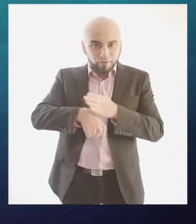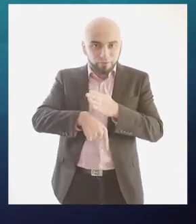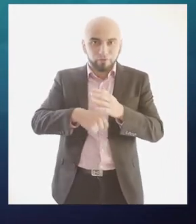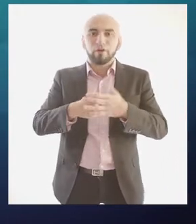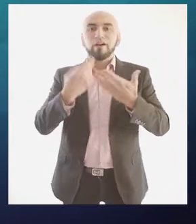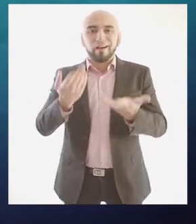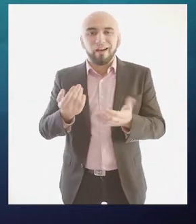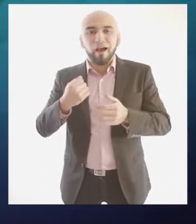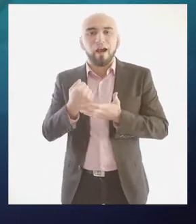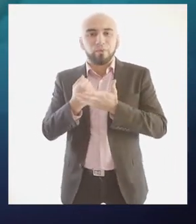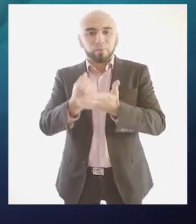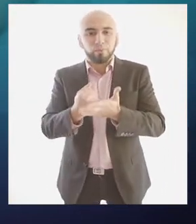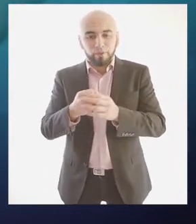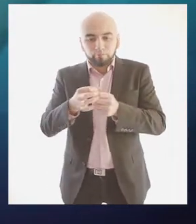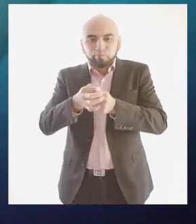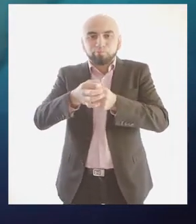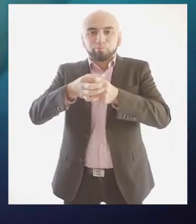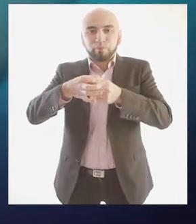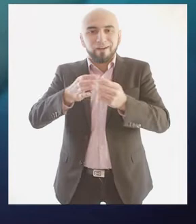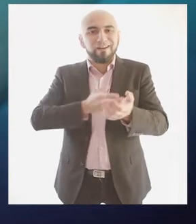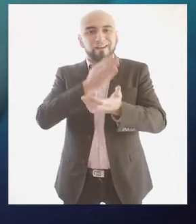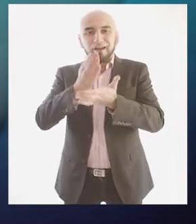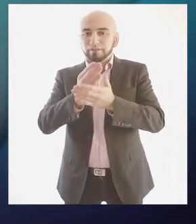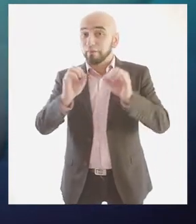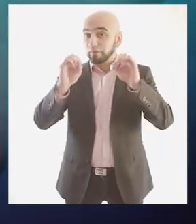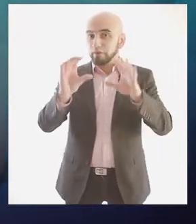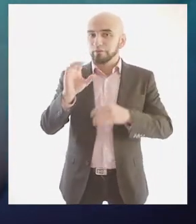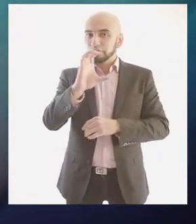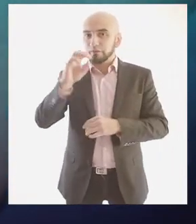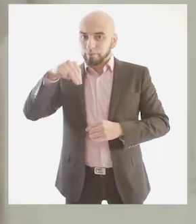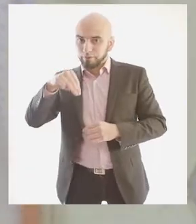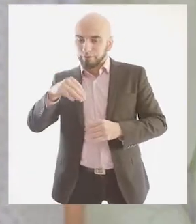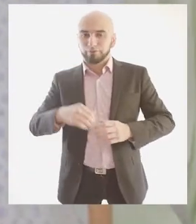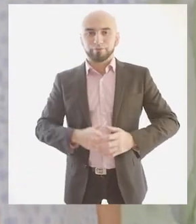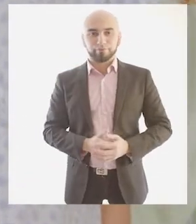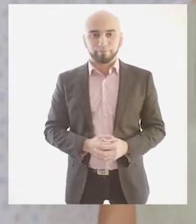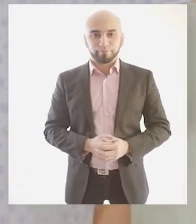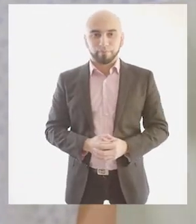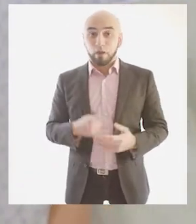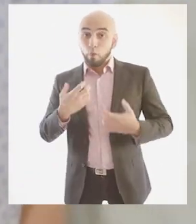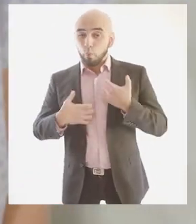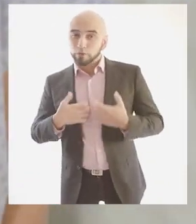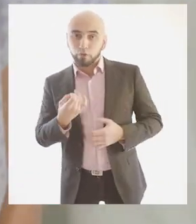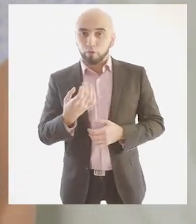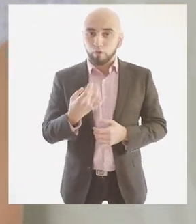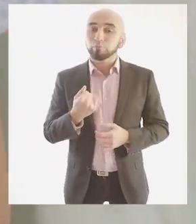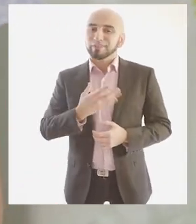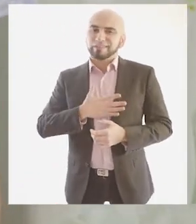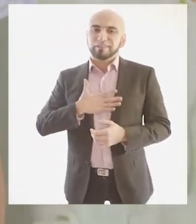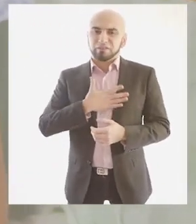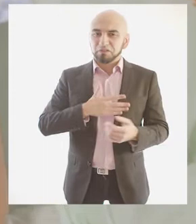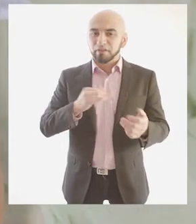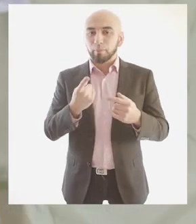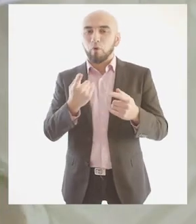que borrará y dilatará el cuello hasta llegar finalmente a los 10 centímetros. Las molestias o dolor se sienten